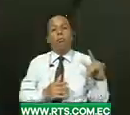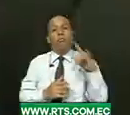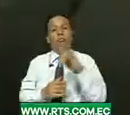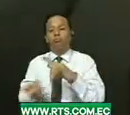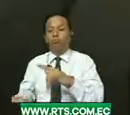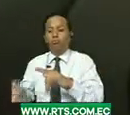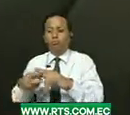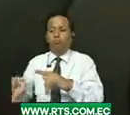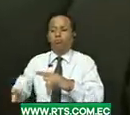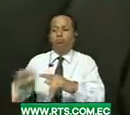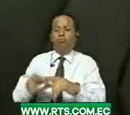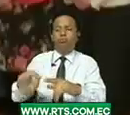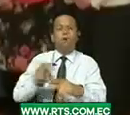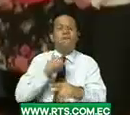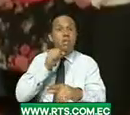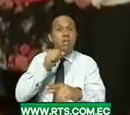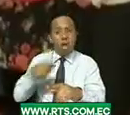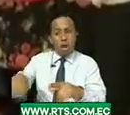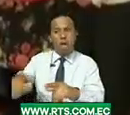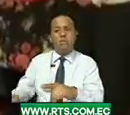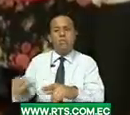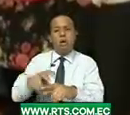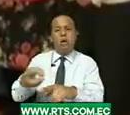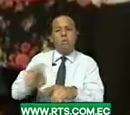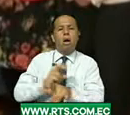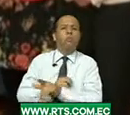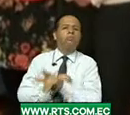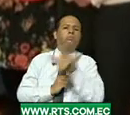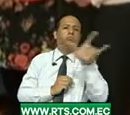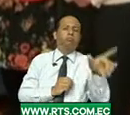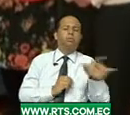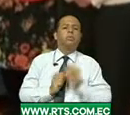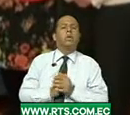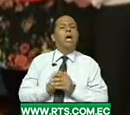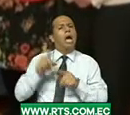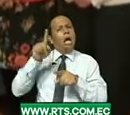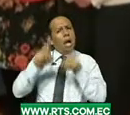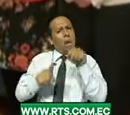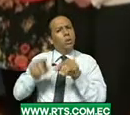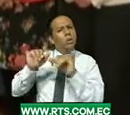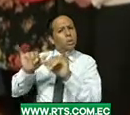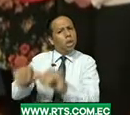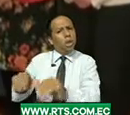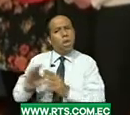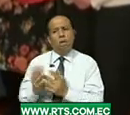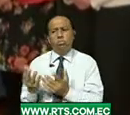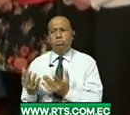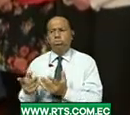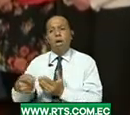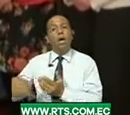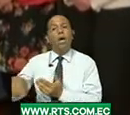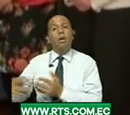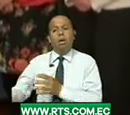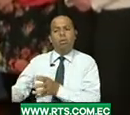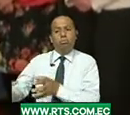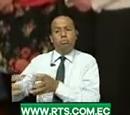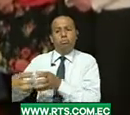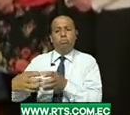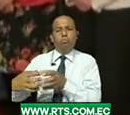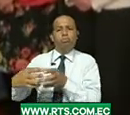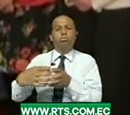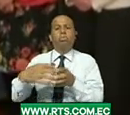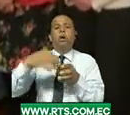los compatriotas restantes. Al momento, las personas que se quedaron de este vuelo están siendo trasladadas para que tengan